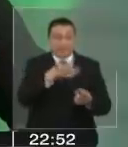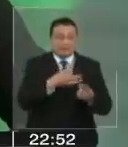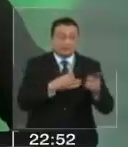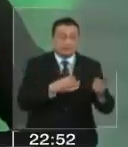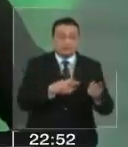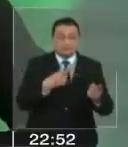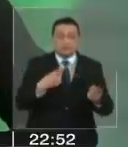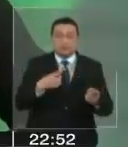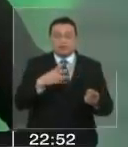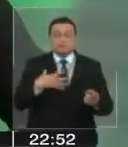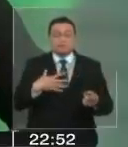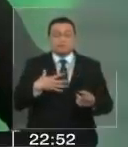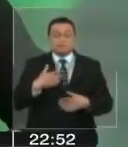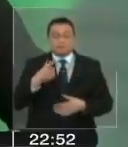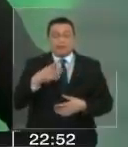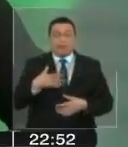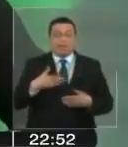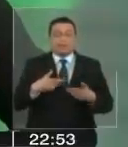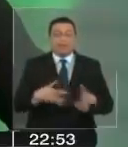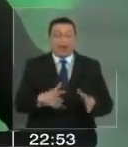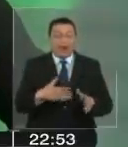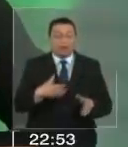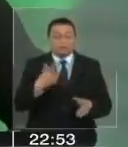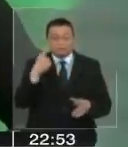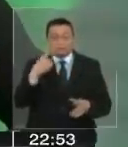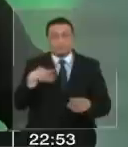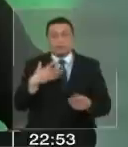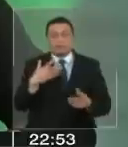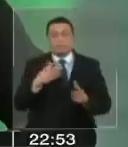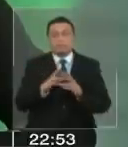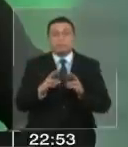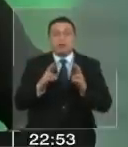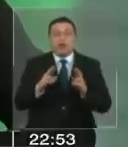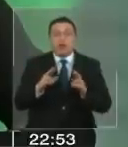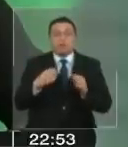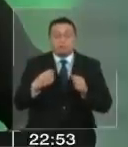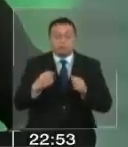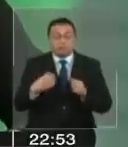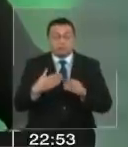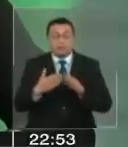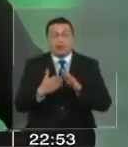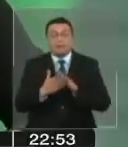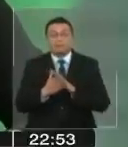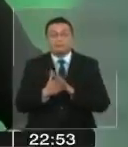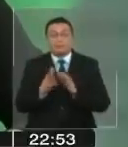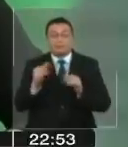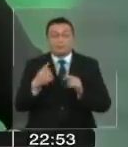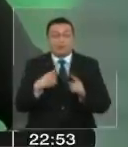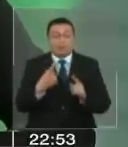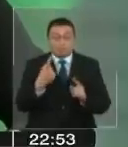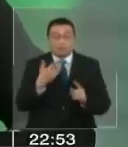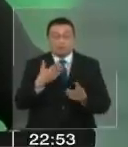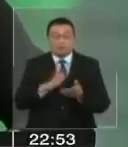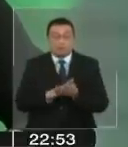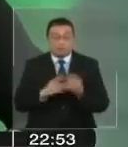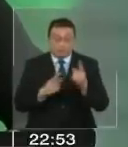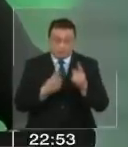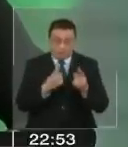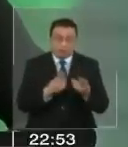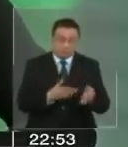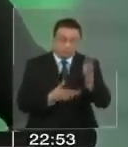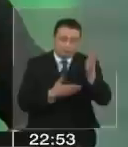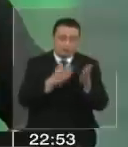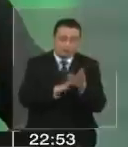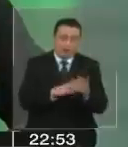principal miedo es dejarlo. Yo, mi mejor regalo de vida sería poder irme antes, o sea, después que Pablo, que primero se vaya